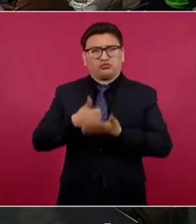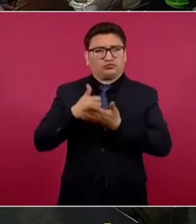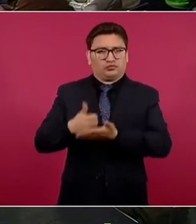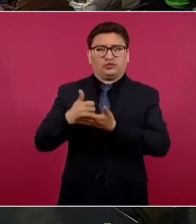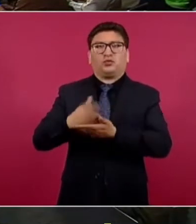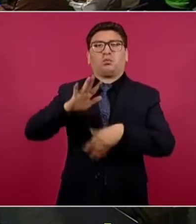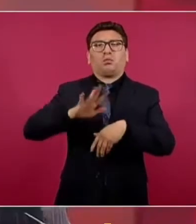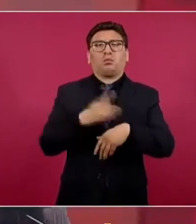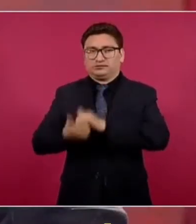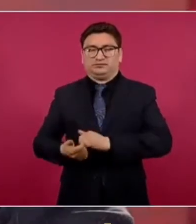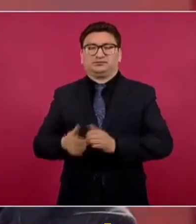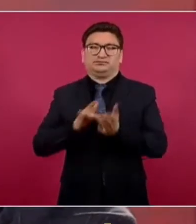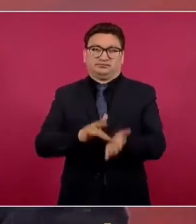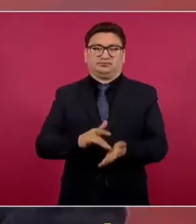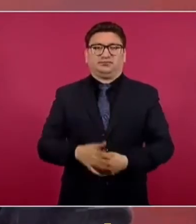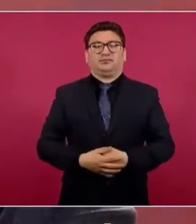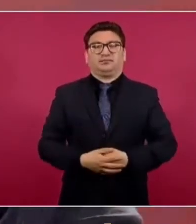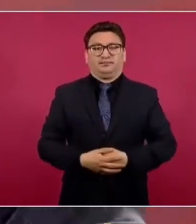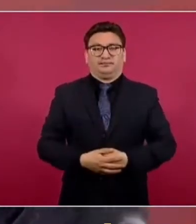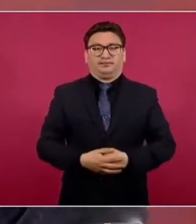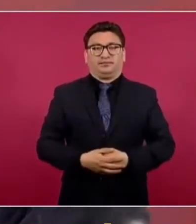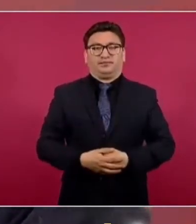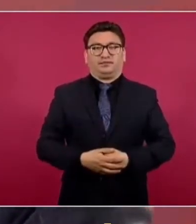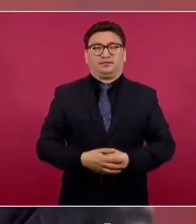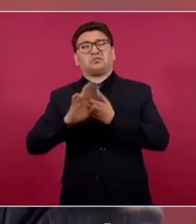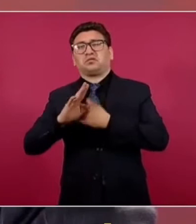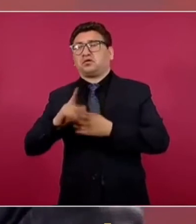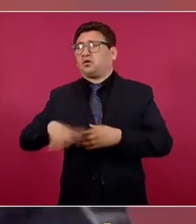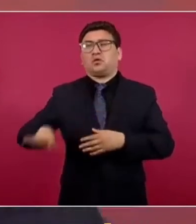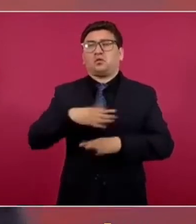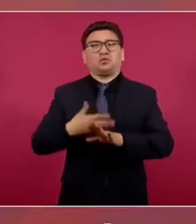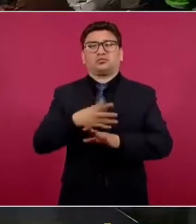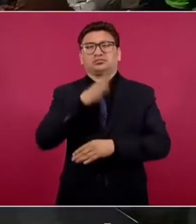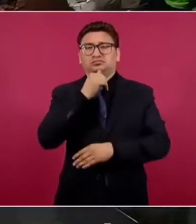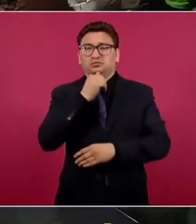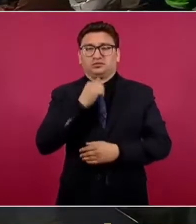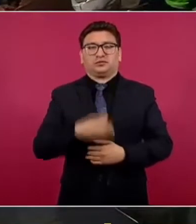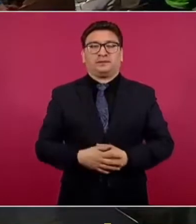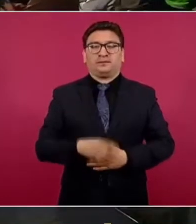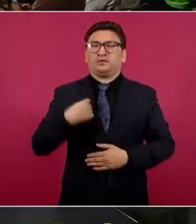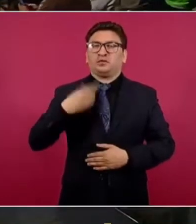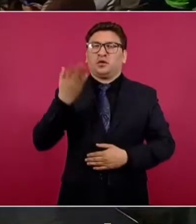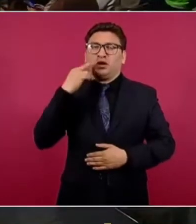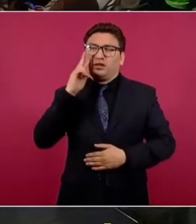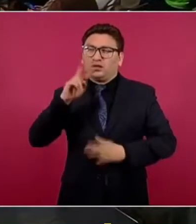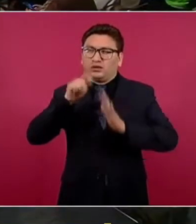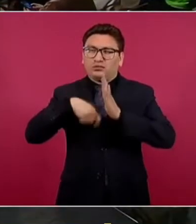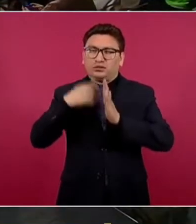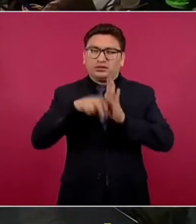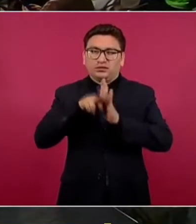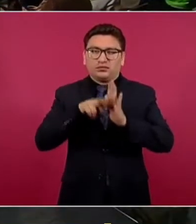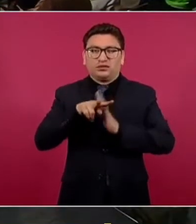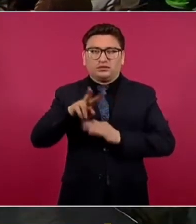la transformación. Entonces, no podrán. Estaba yo viendo un video, de